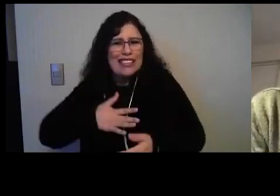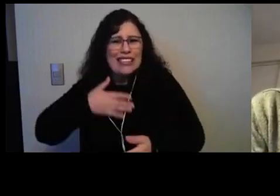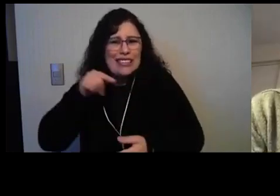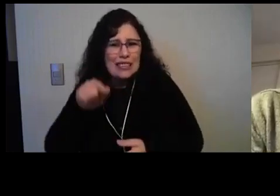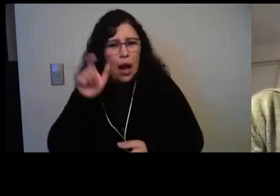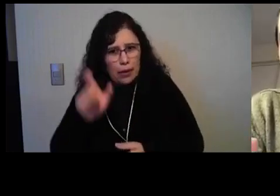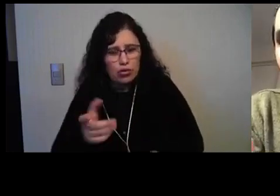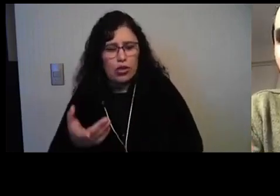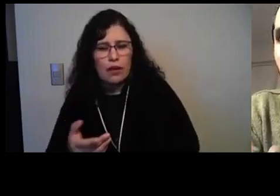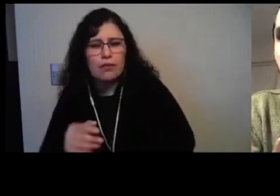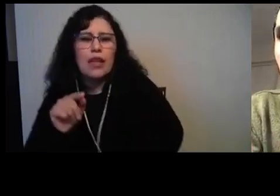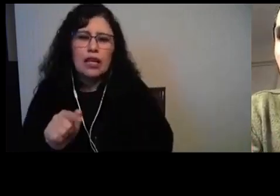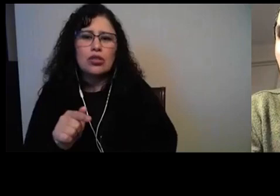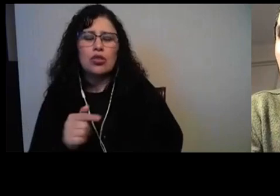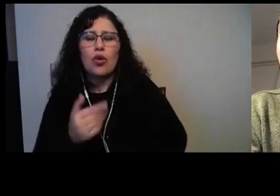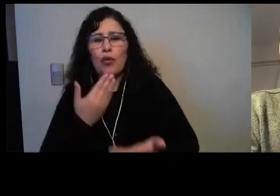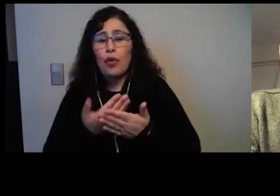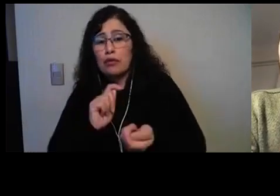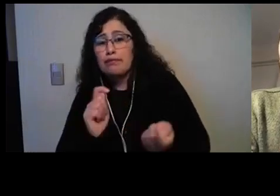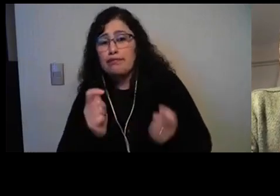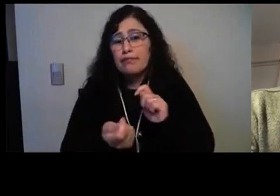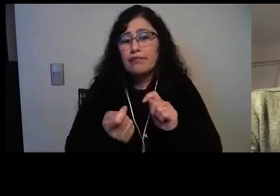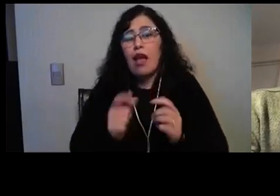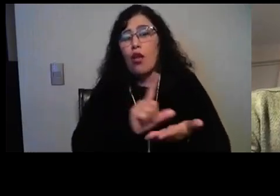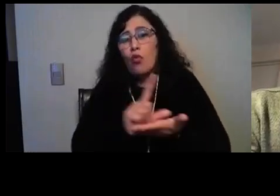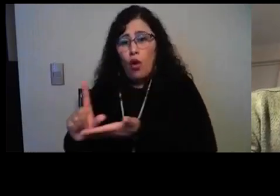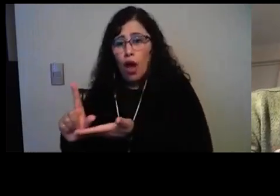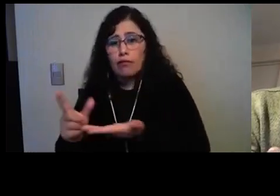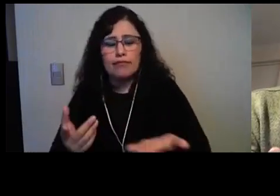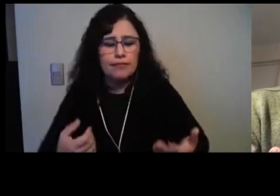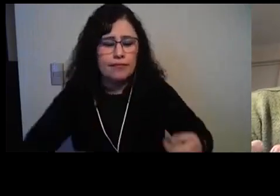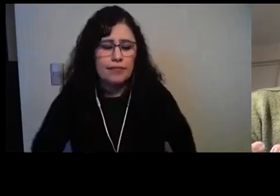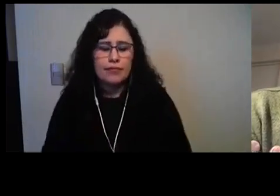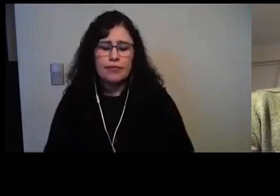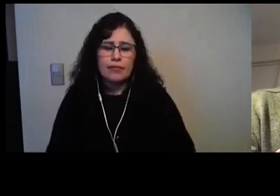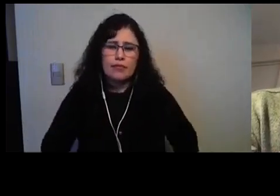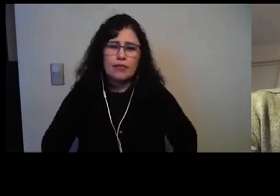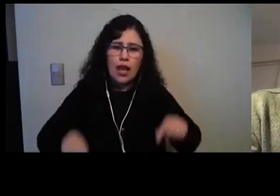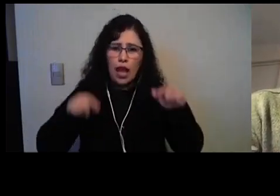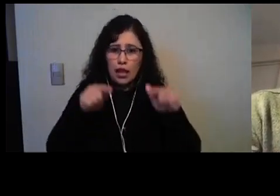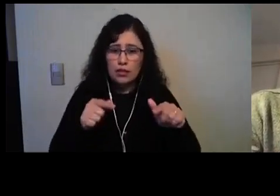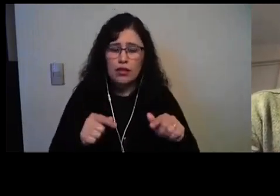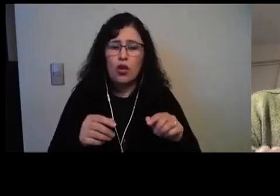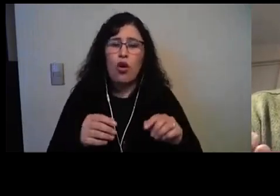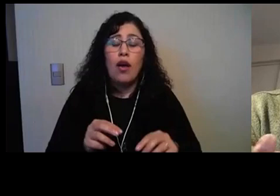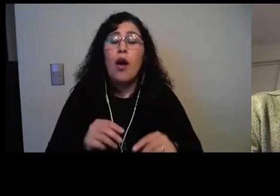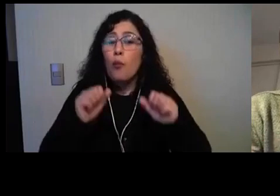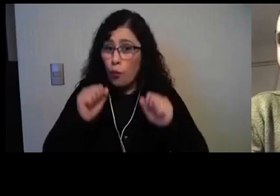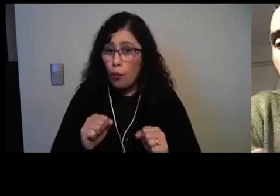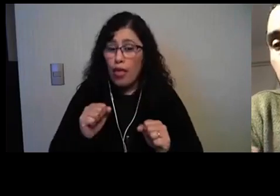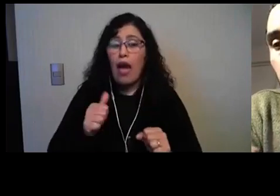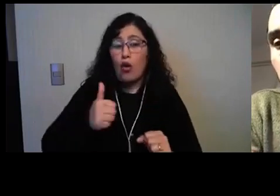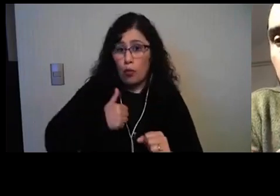en cambio de posición y desplazamiento y para, en el fondo, que efectivamente pueda cumplir con la actividad